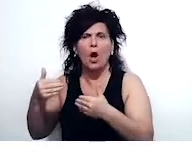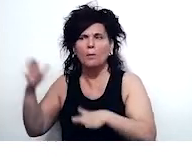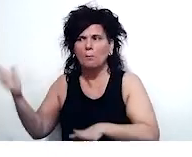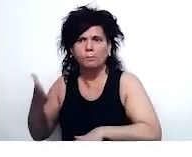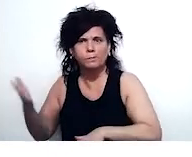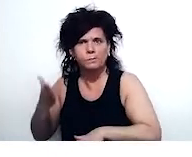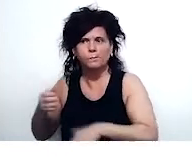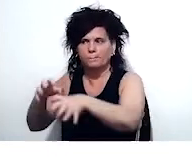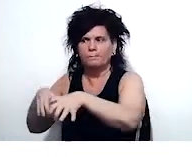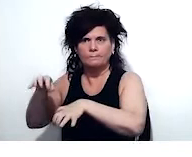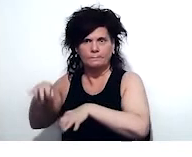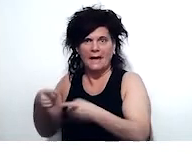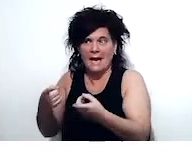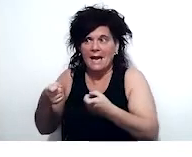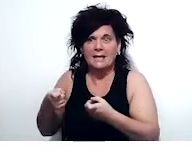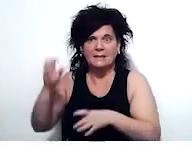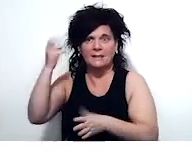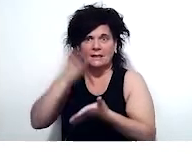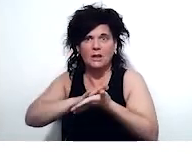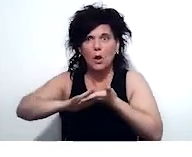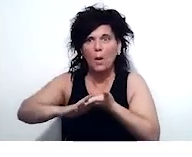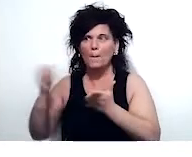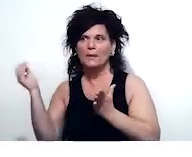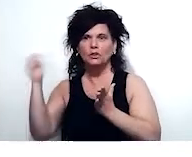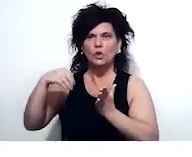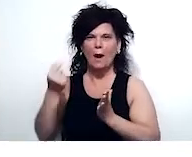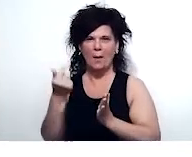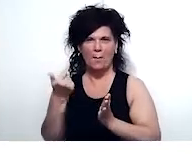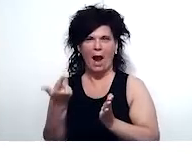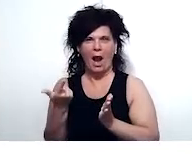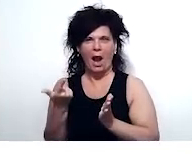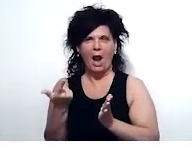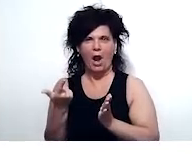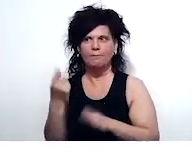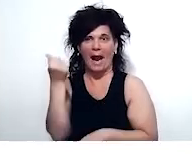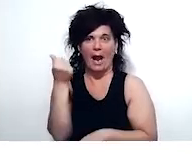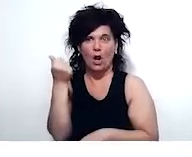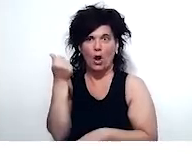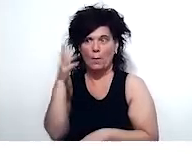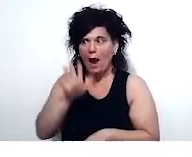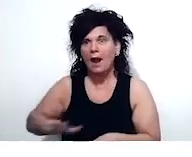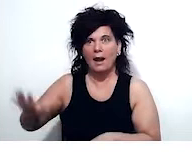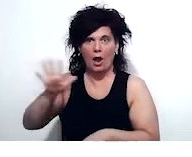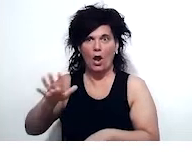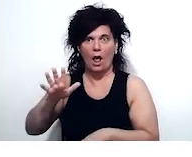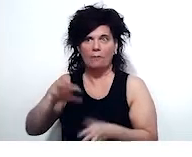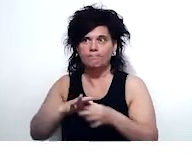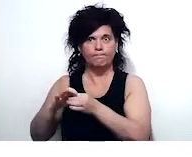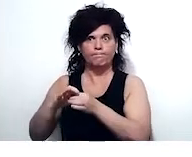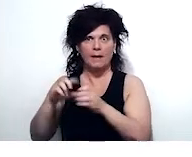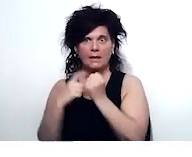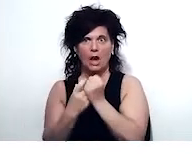agrícola, ganadera, que requiere innovación y la tecnología para agregar valor producido, porque las economías regionales con Internet